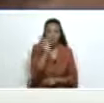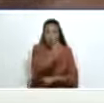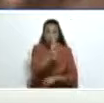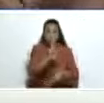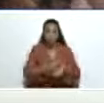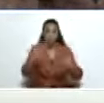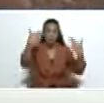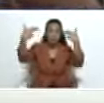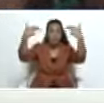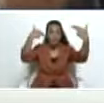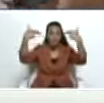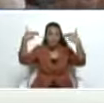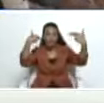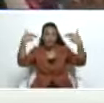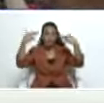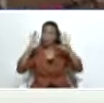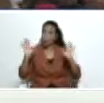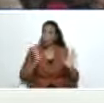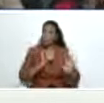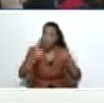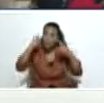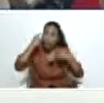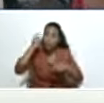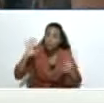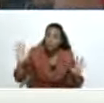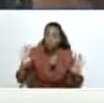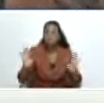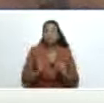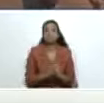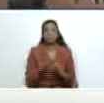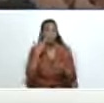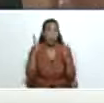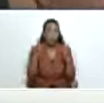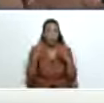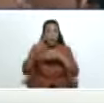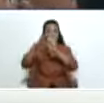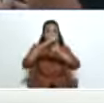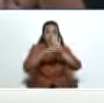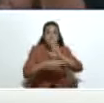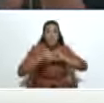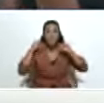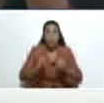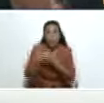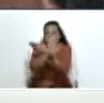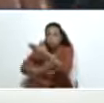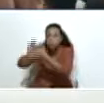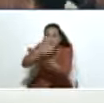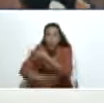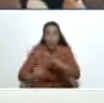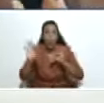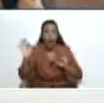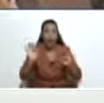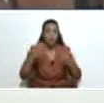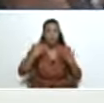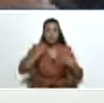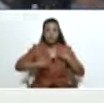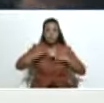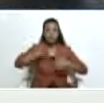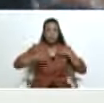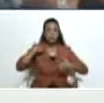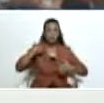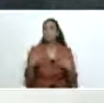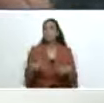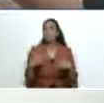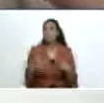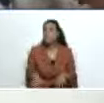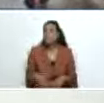están cazando, güey. Y entonces están extremando las medidas porque la derecha y el imperialismo están desesperados. Y